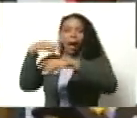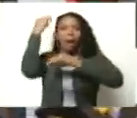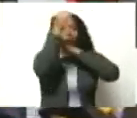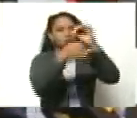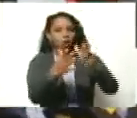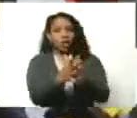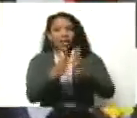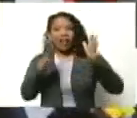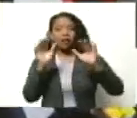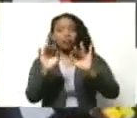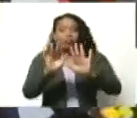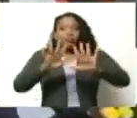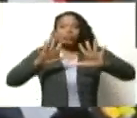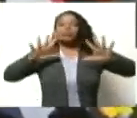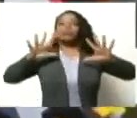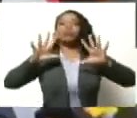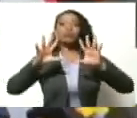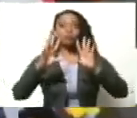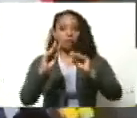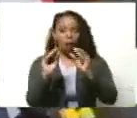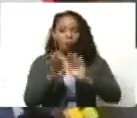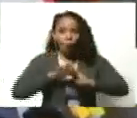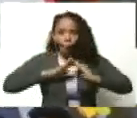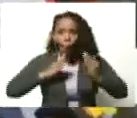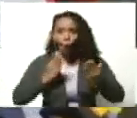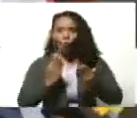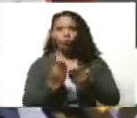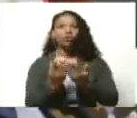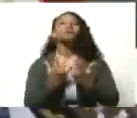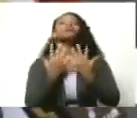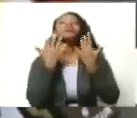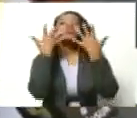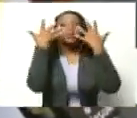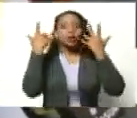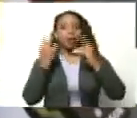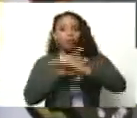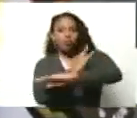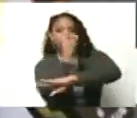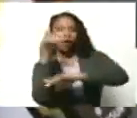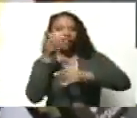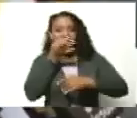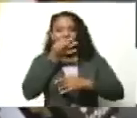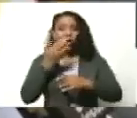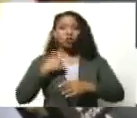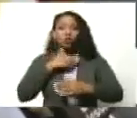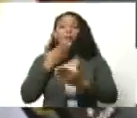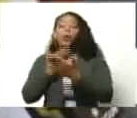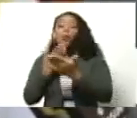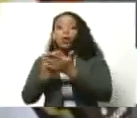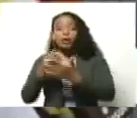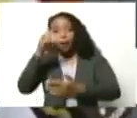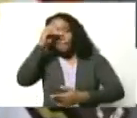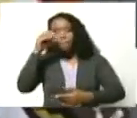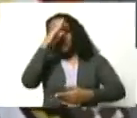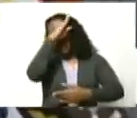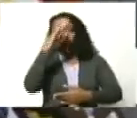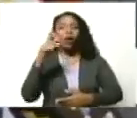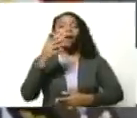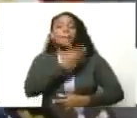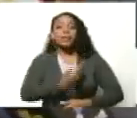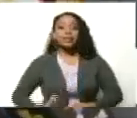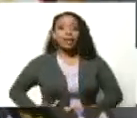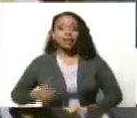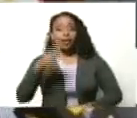pulmón del mundo. Nosotros le hemos propuesto al presidente Petro, le hemos propuesto al presidente Lula da Silva